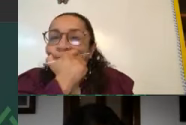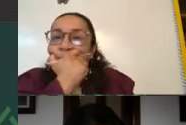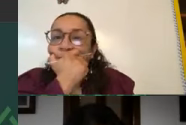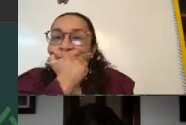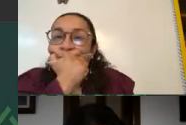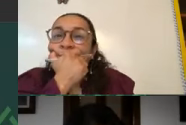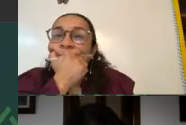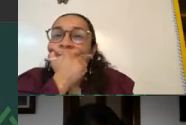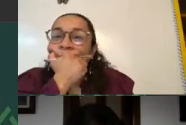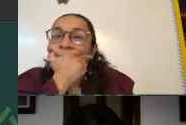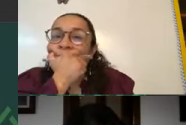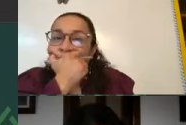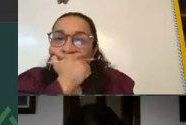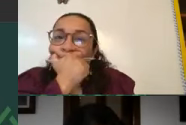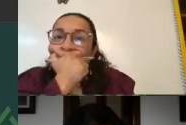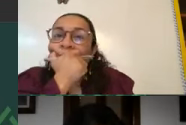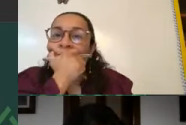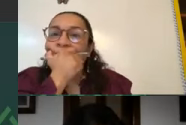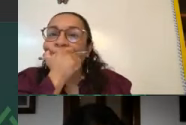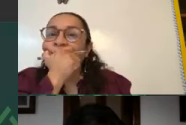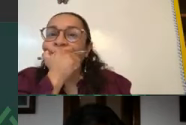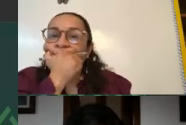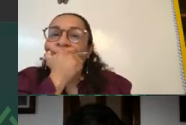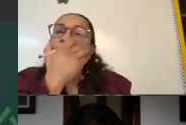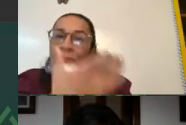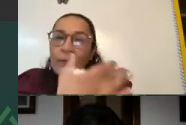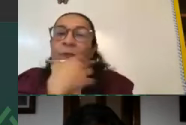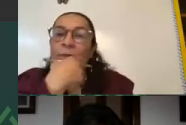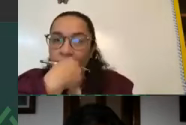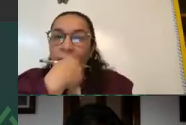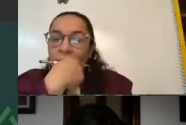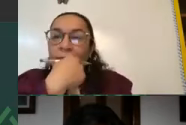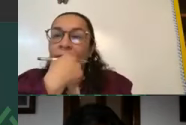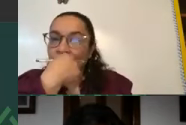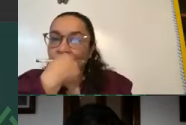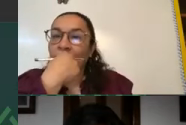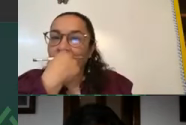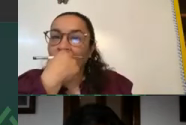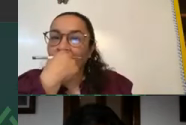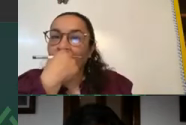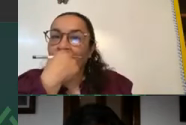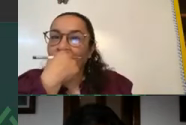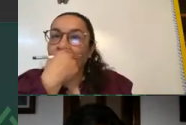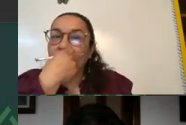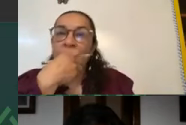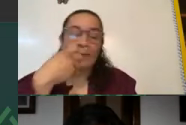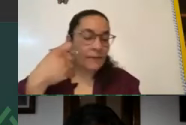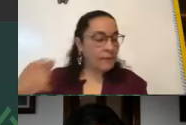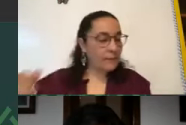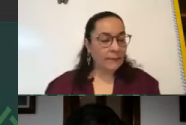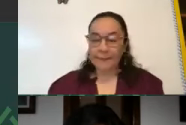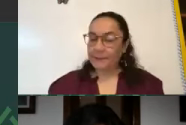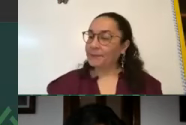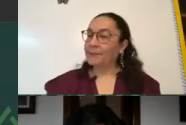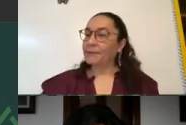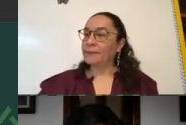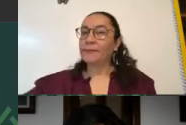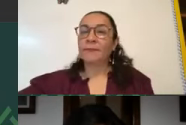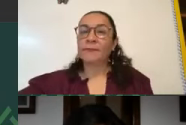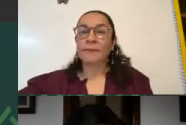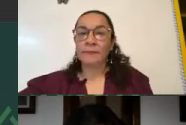se derive de una herencia, cumpliendo a este efecto condiciones mínimas. En apoyo a